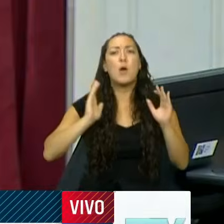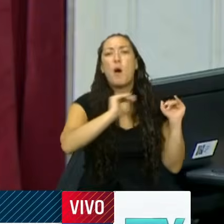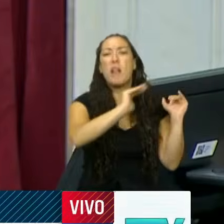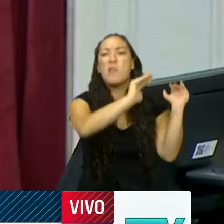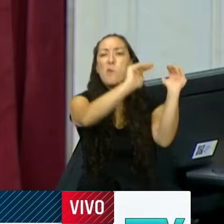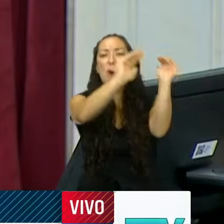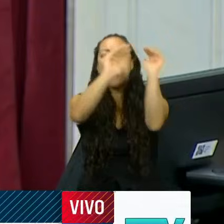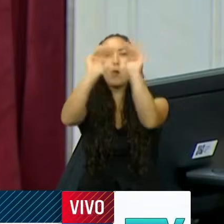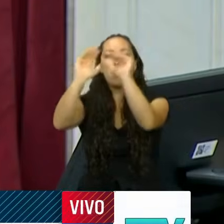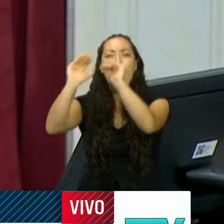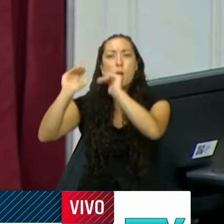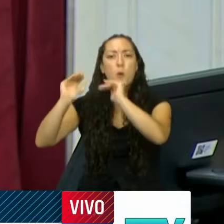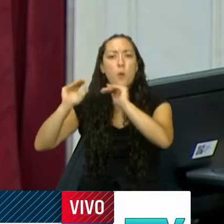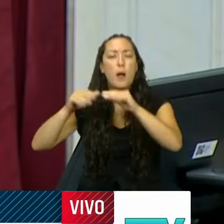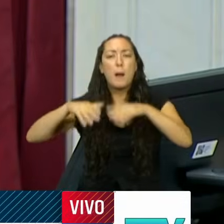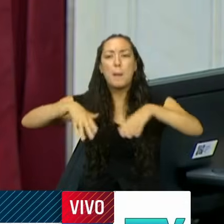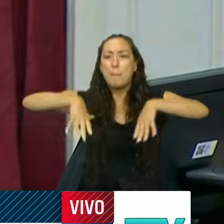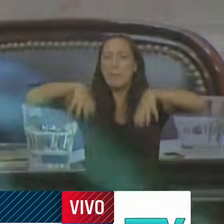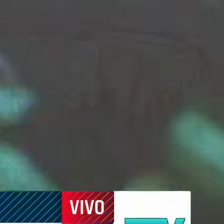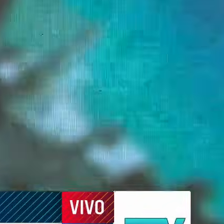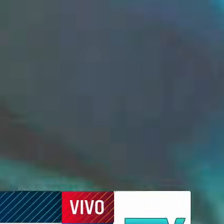diputados.